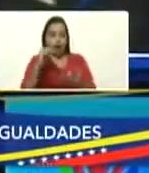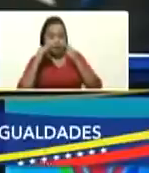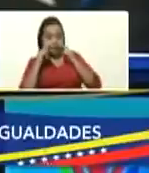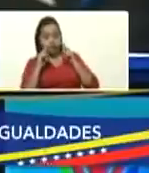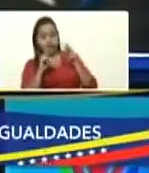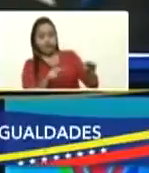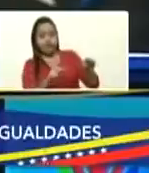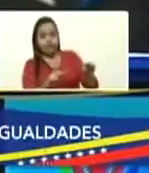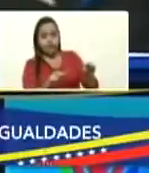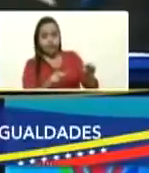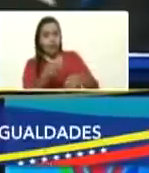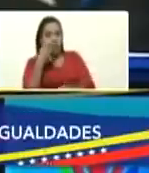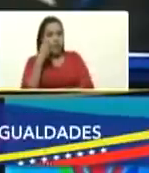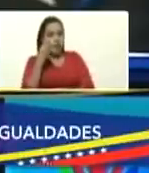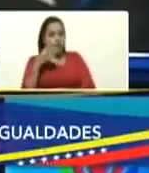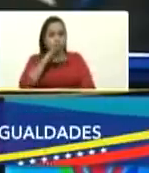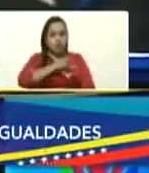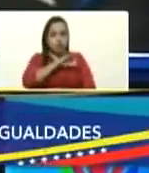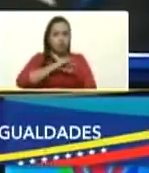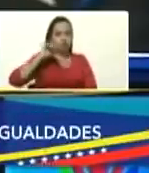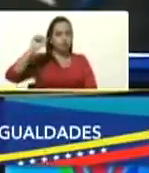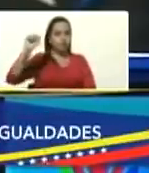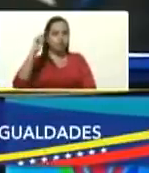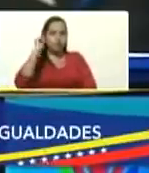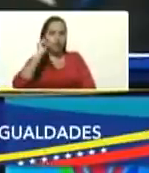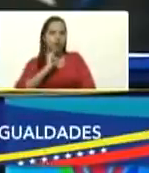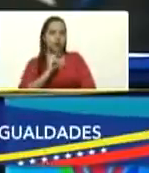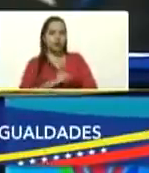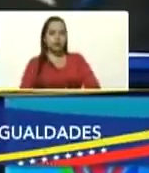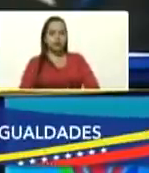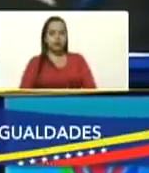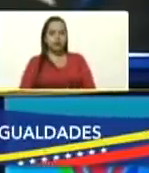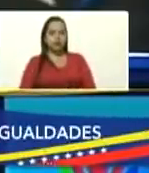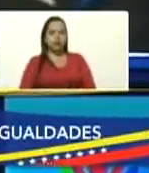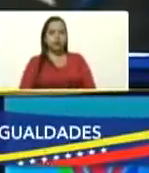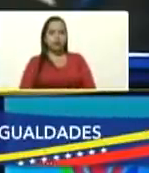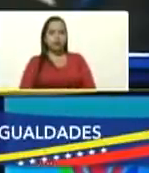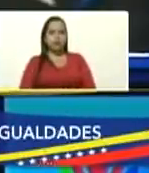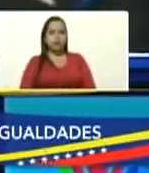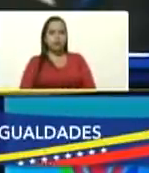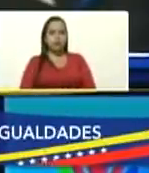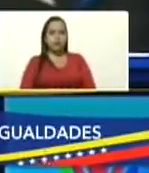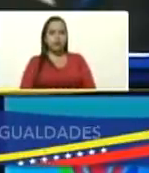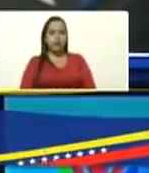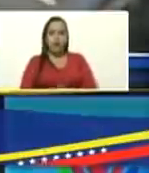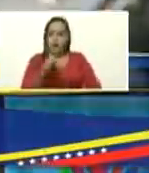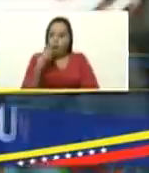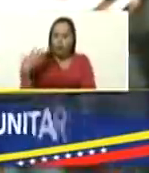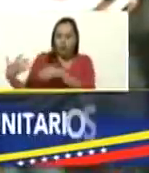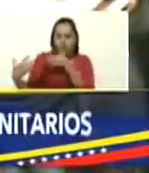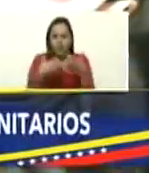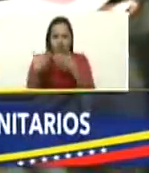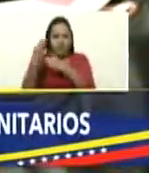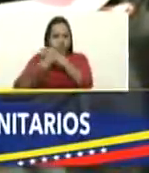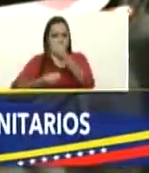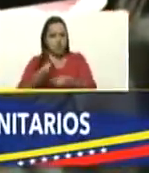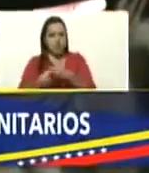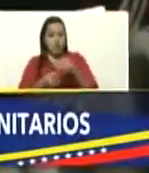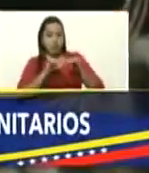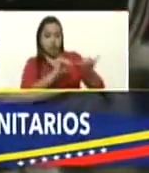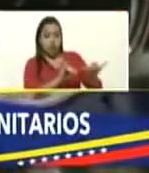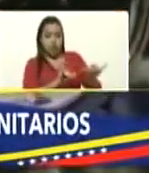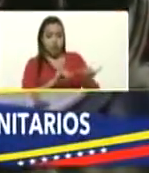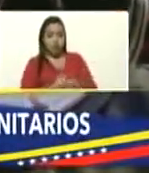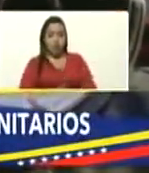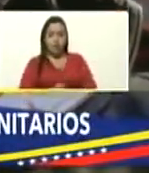puestos en la experiencia del socialismo bolivariano. A buena batalla hemos dado. Por eso la